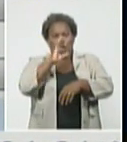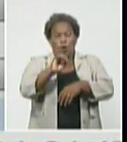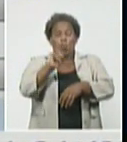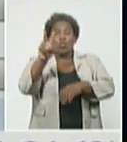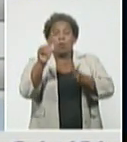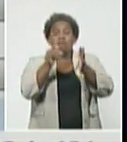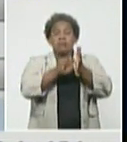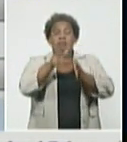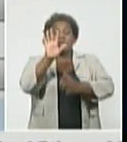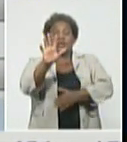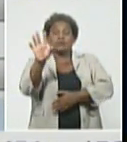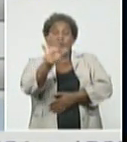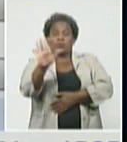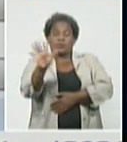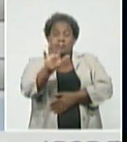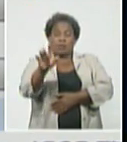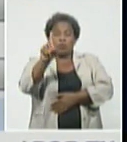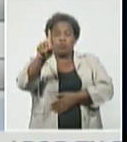2.555, el